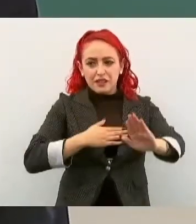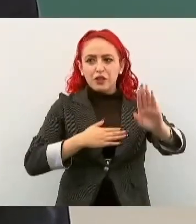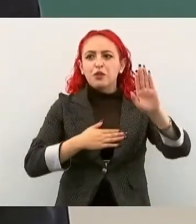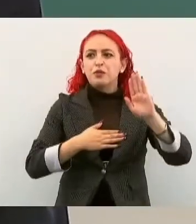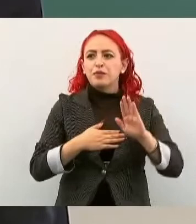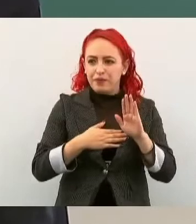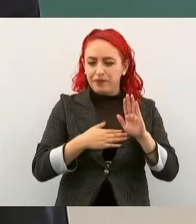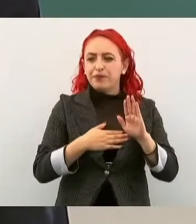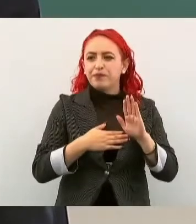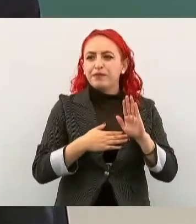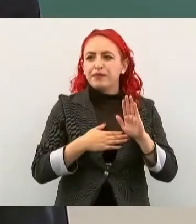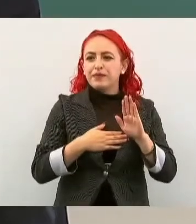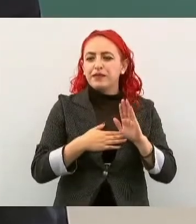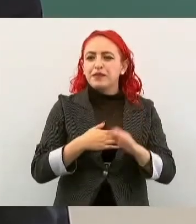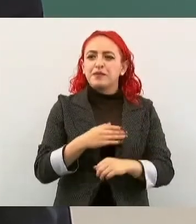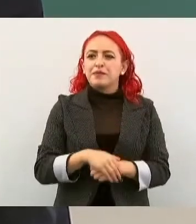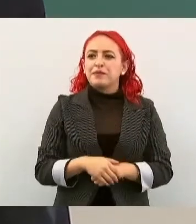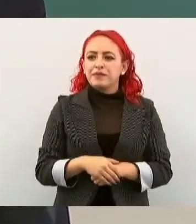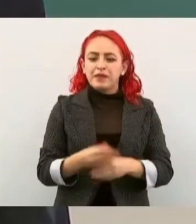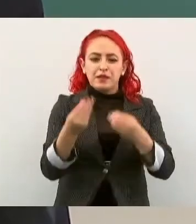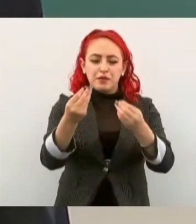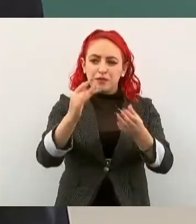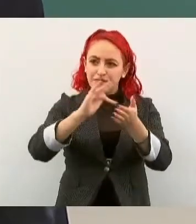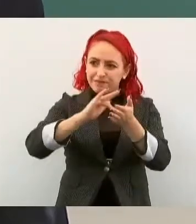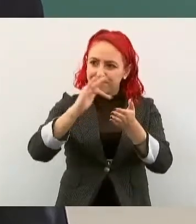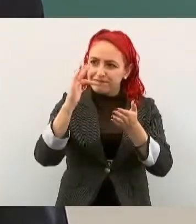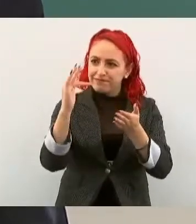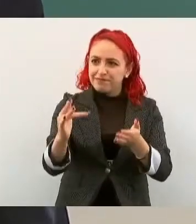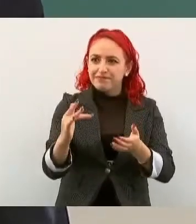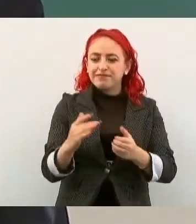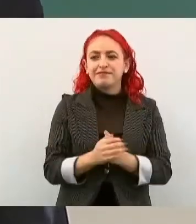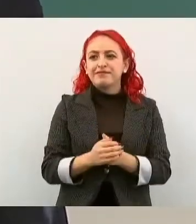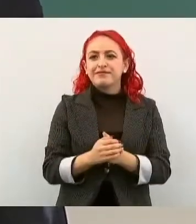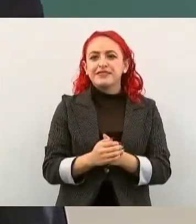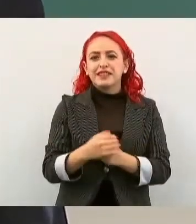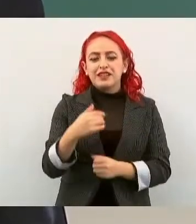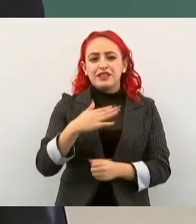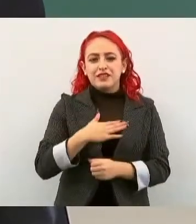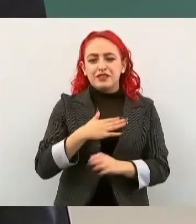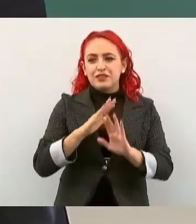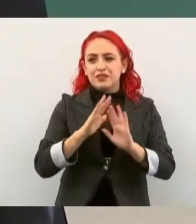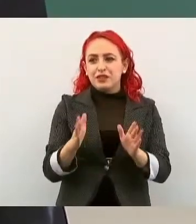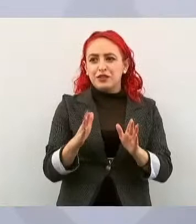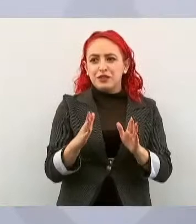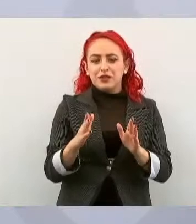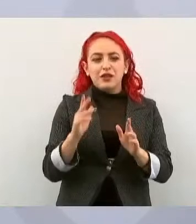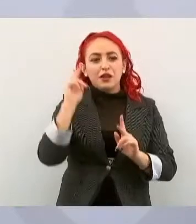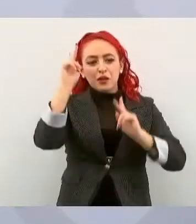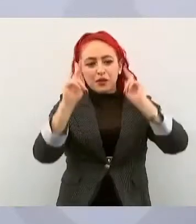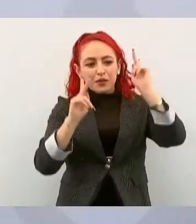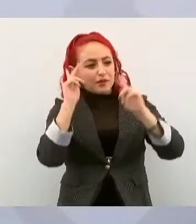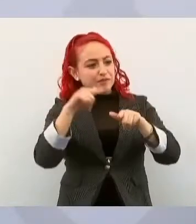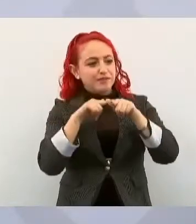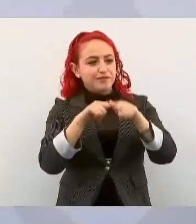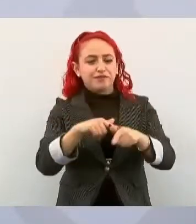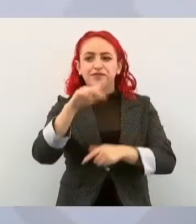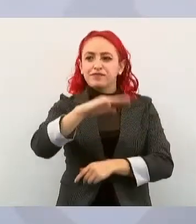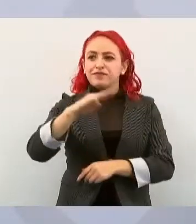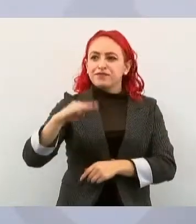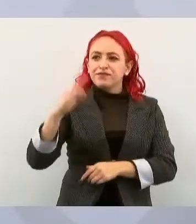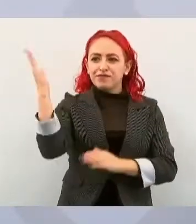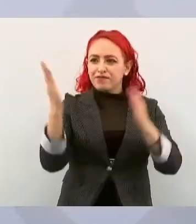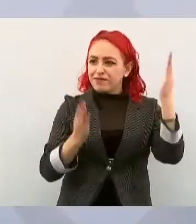compromiso, de estas circunstancias. Muchísimas gracias. Yo voy a seguir visitando